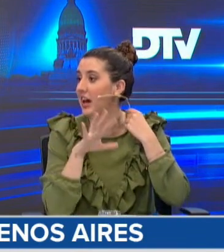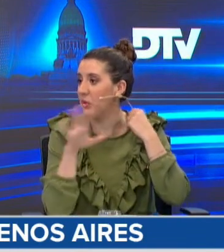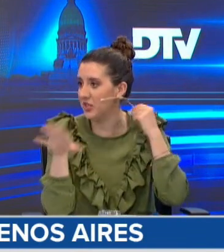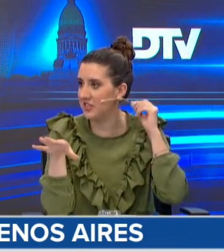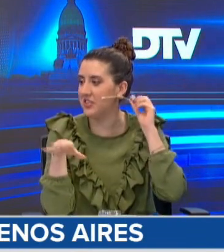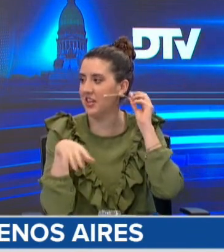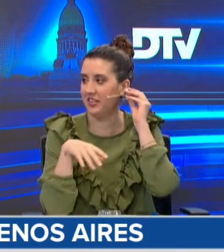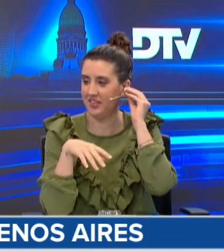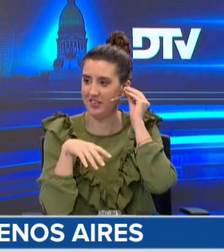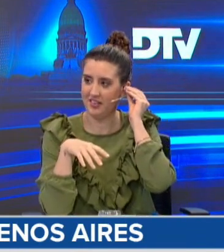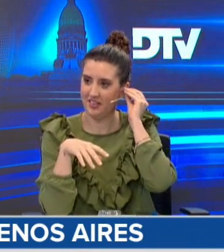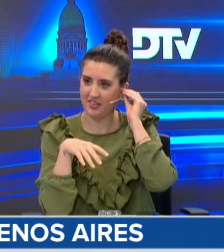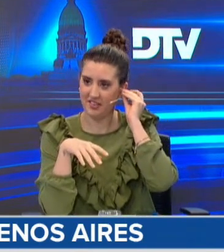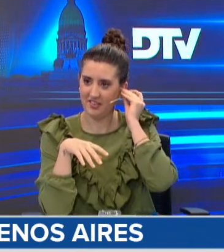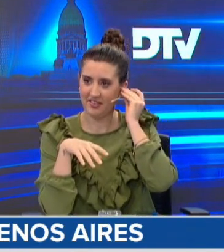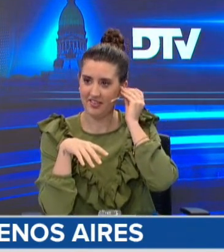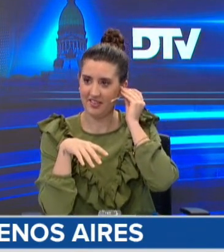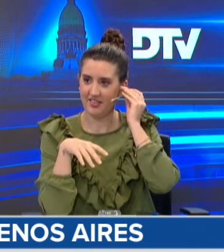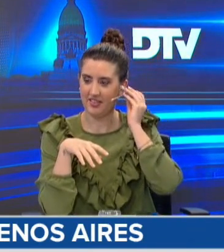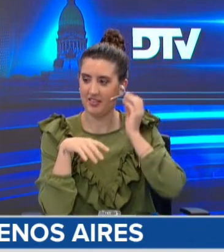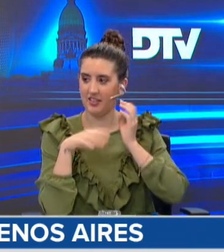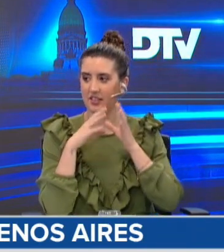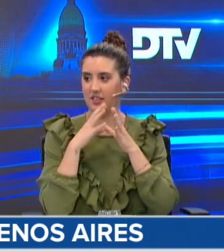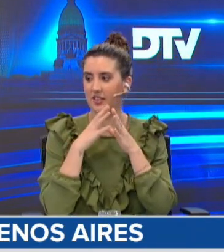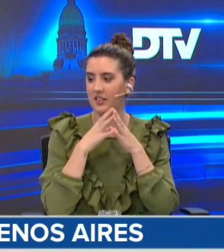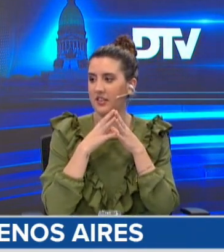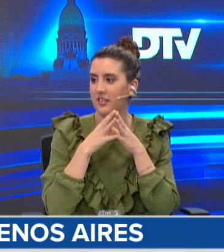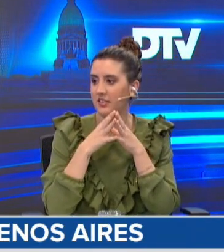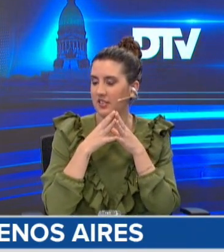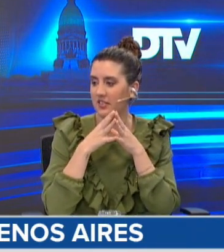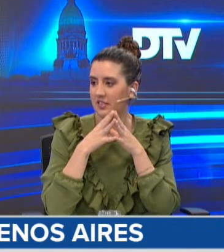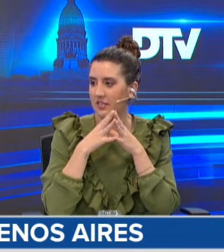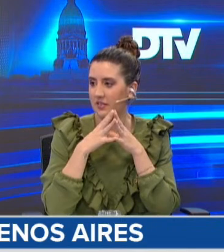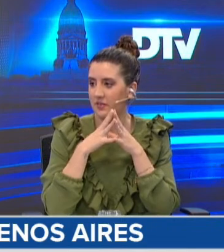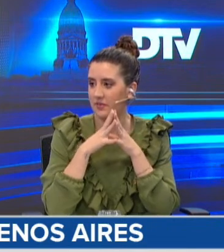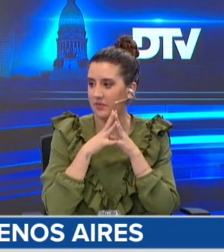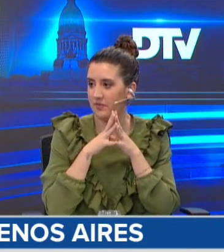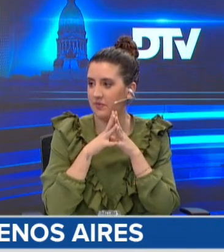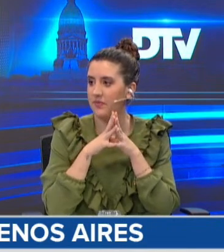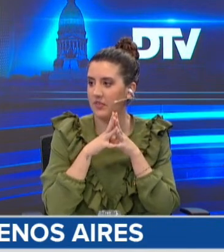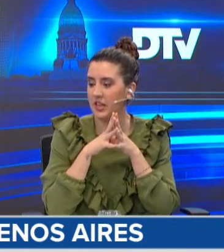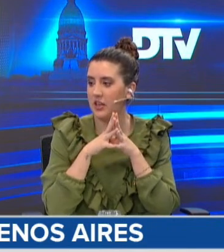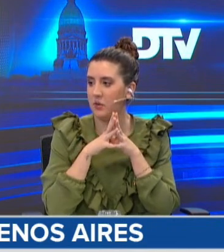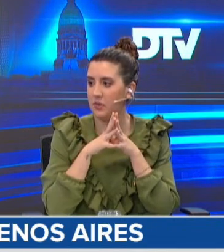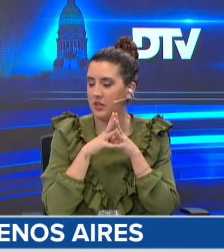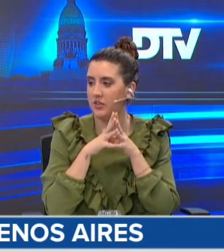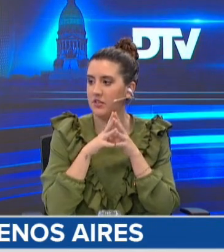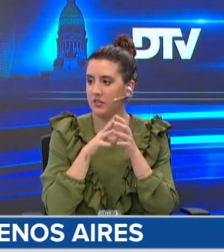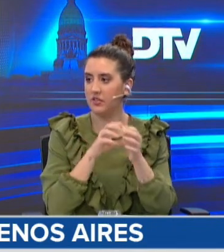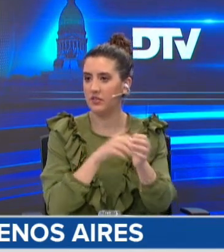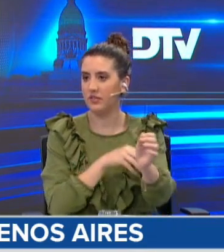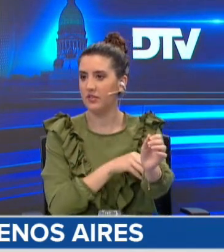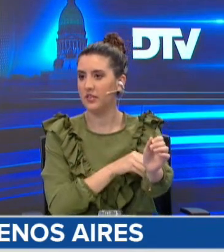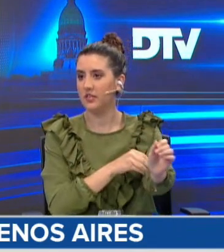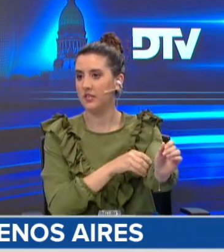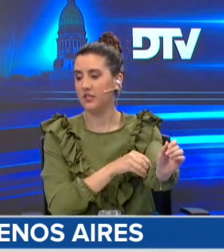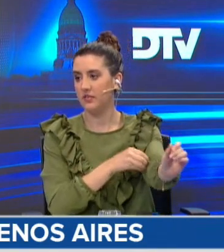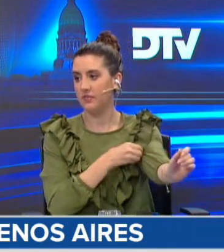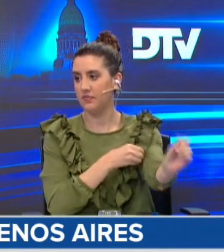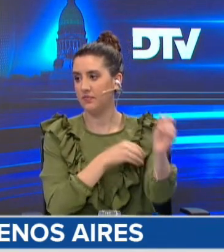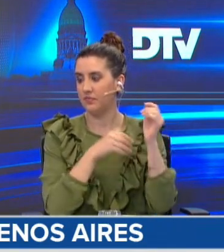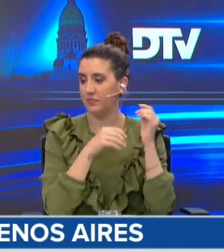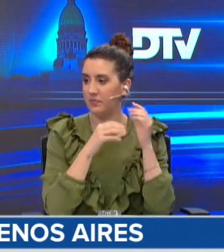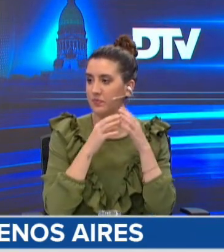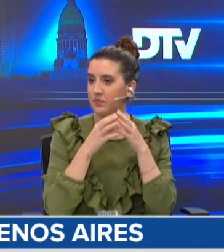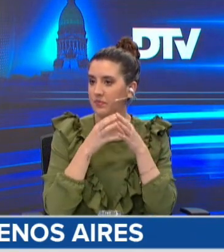lobby, ausencia. También sucedió lo mismo cuando se votó la ley de equidad en los medios,